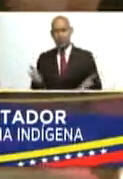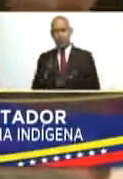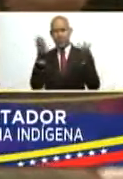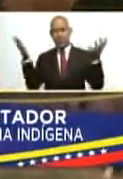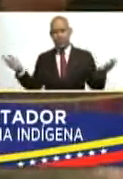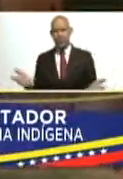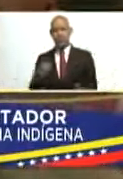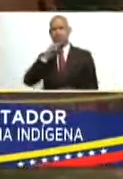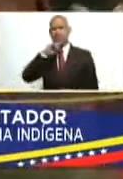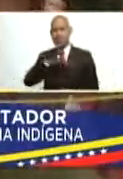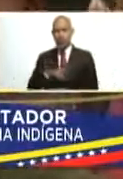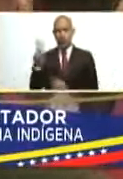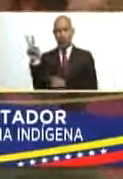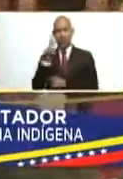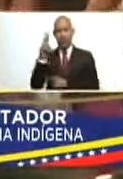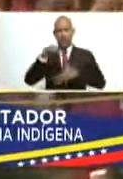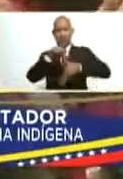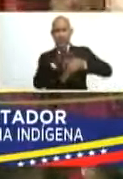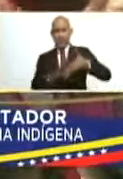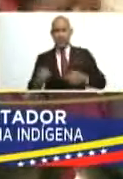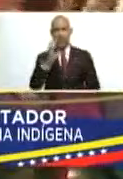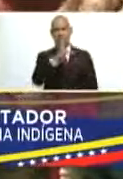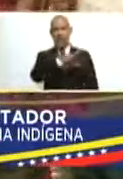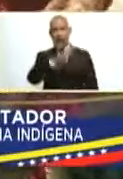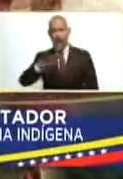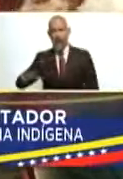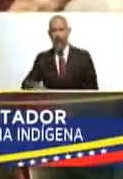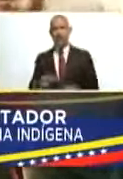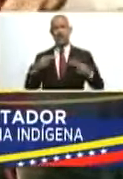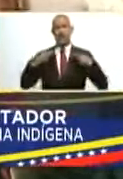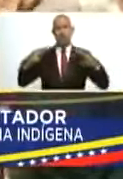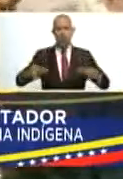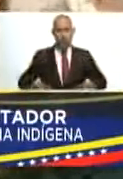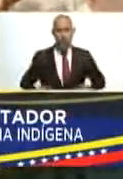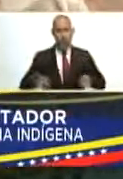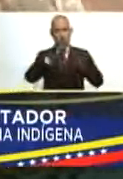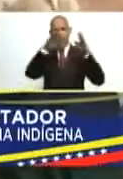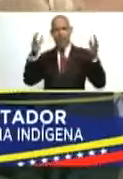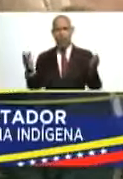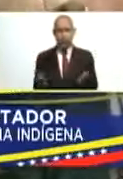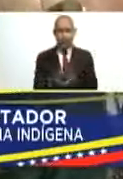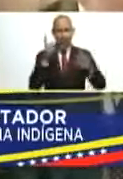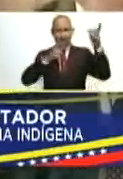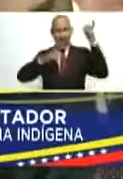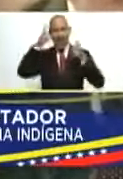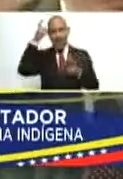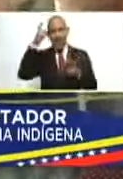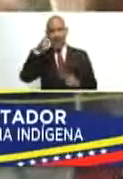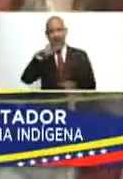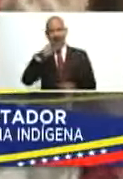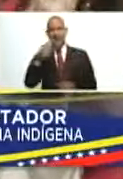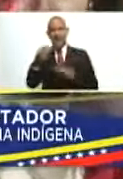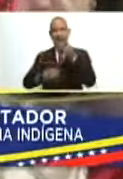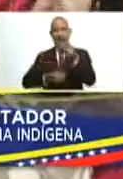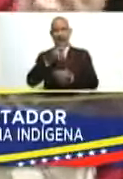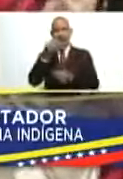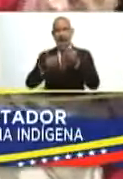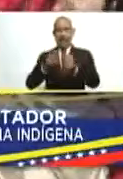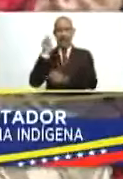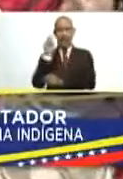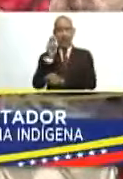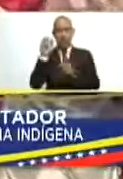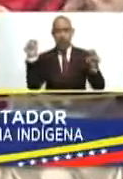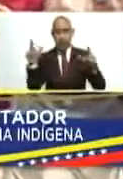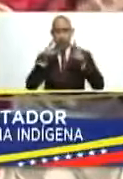venezolana, latinoamericana, caribeña y humana, mundial. Chávez fue el que tocó la campana y despertó